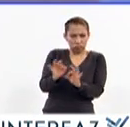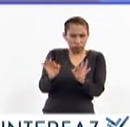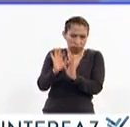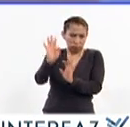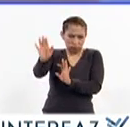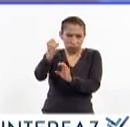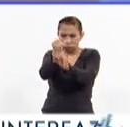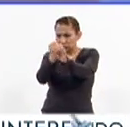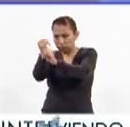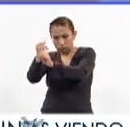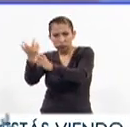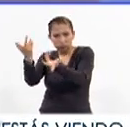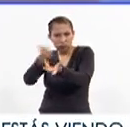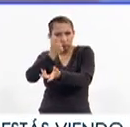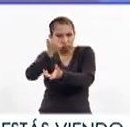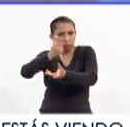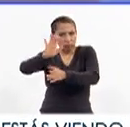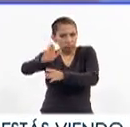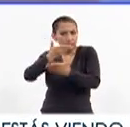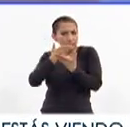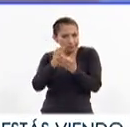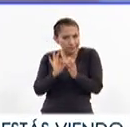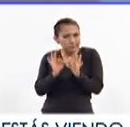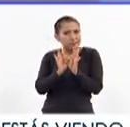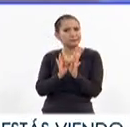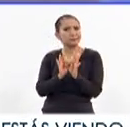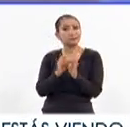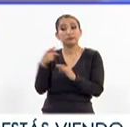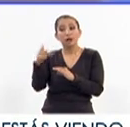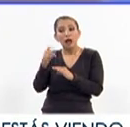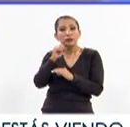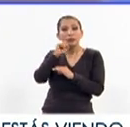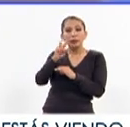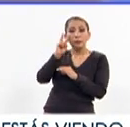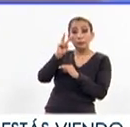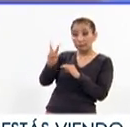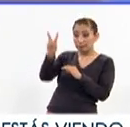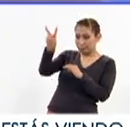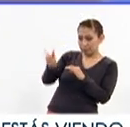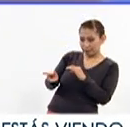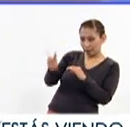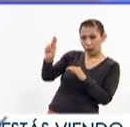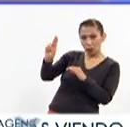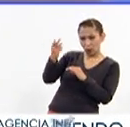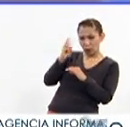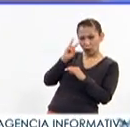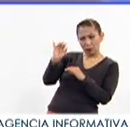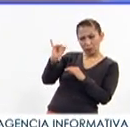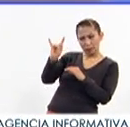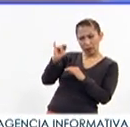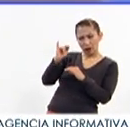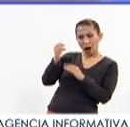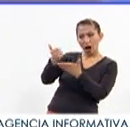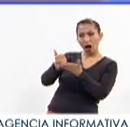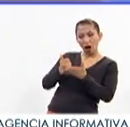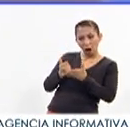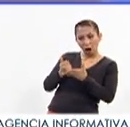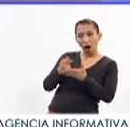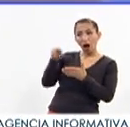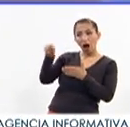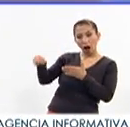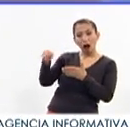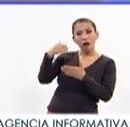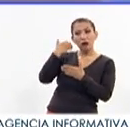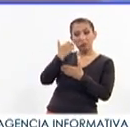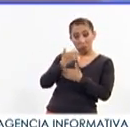importantes obviamente y la investigación básica también lo es, pero que también nos vean como un aliado que